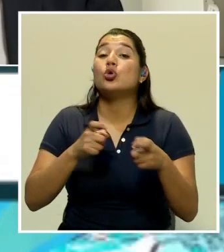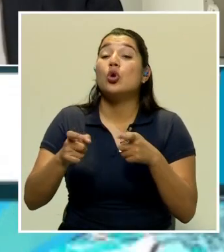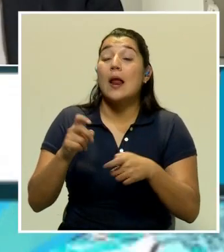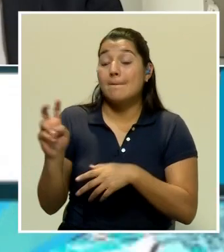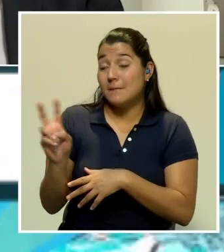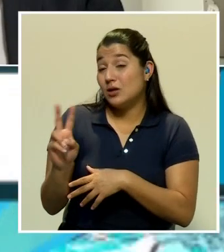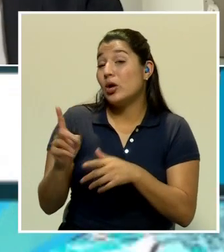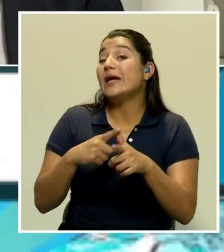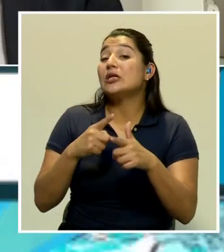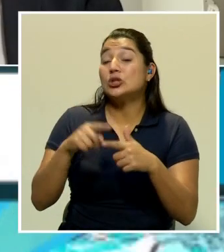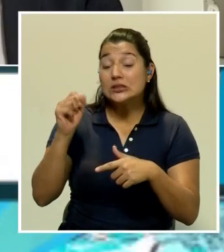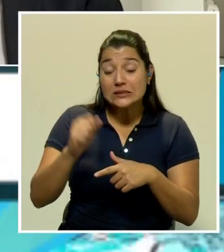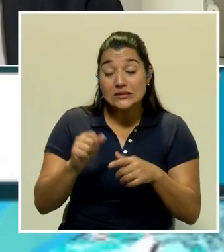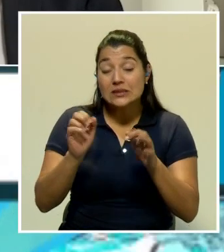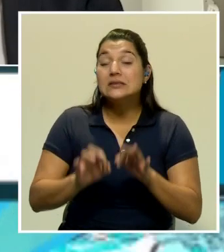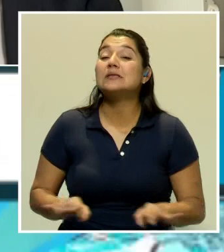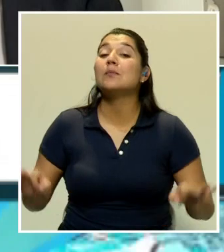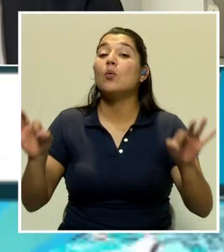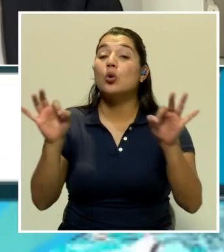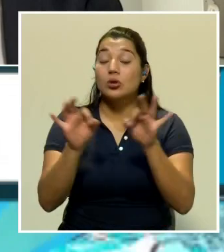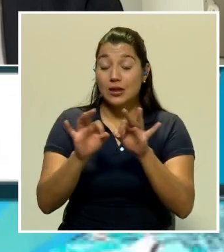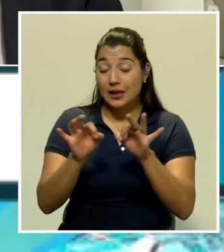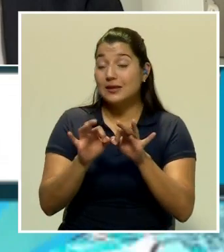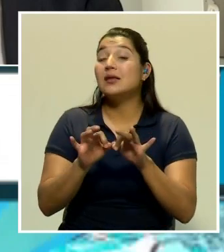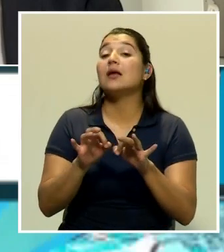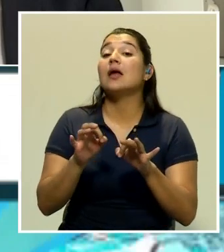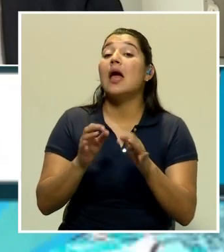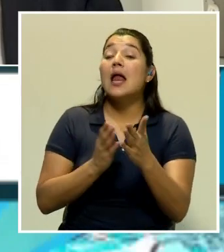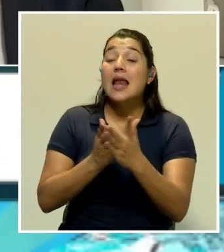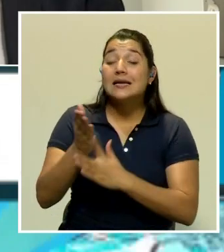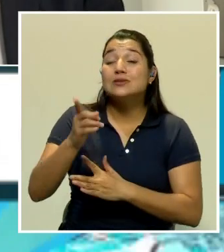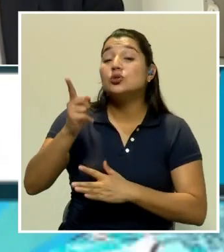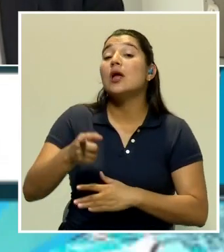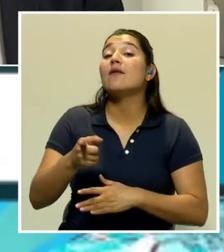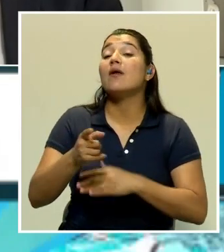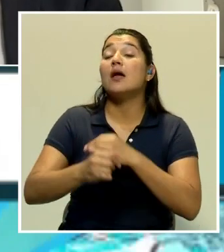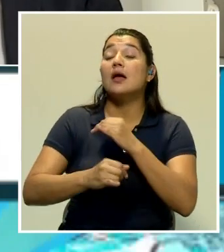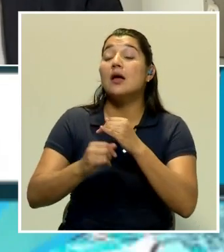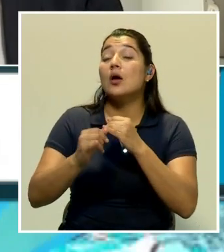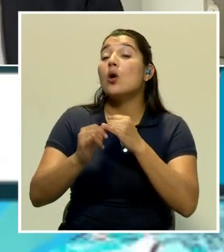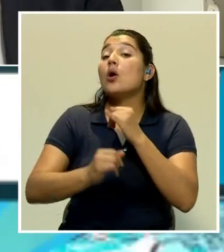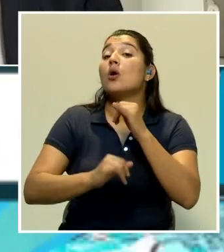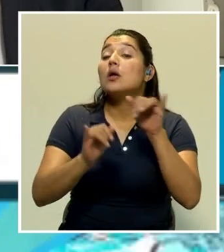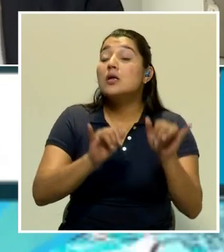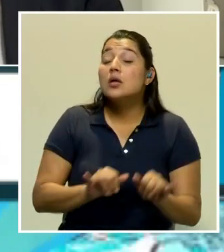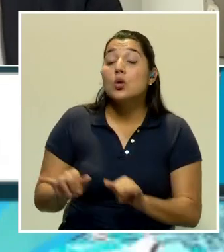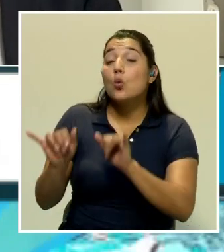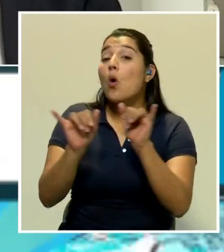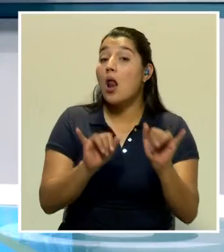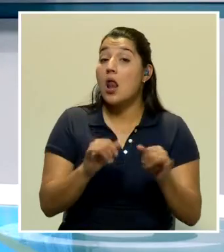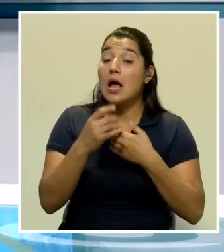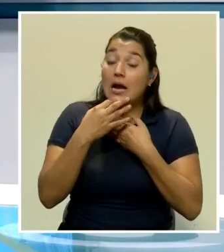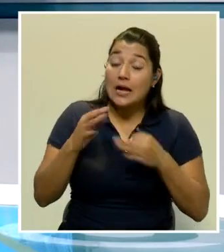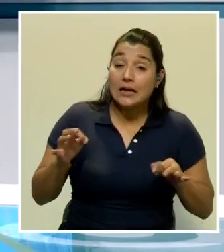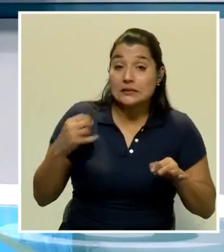Entonces sí que estoy convencido que el acceso debe ser universal. Ahora, si gratuito, no lo sé decir.